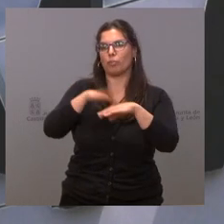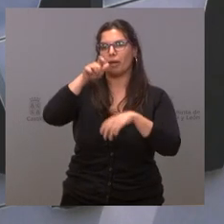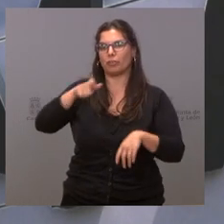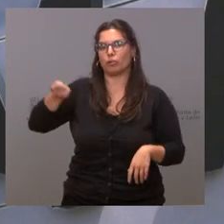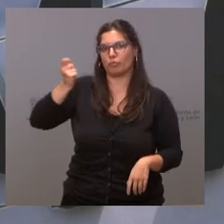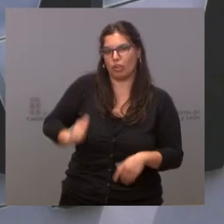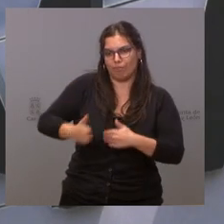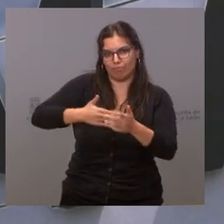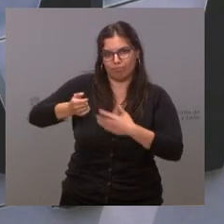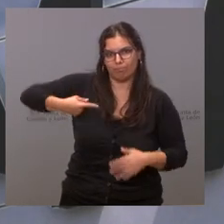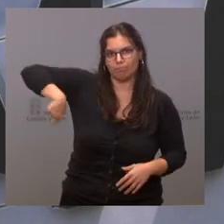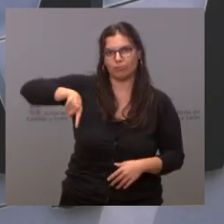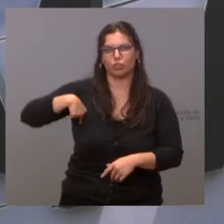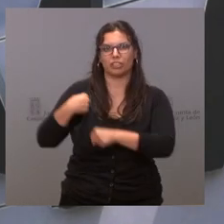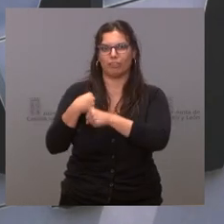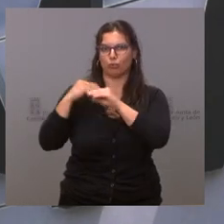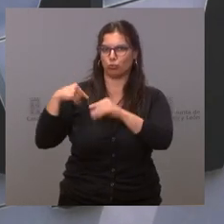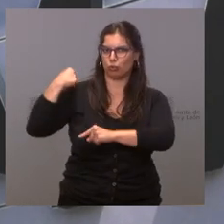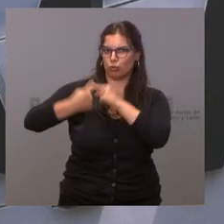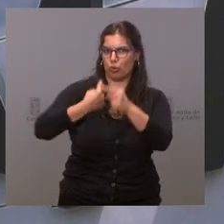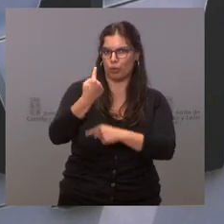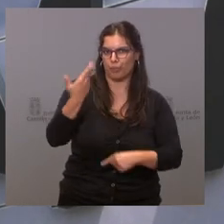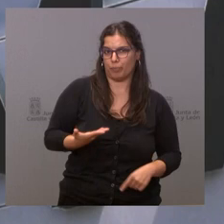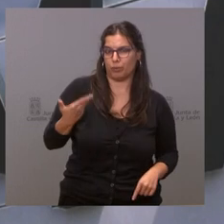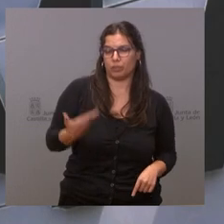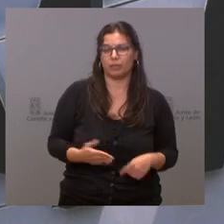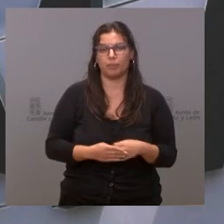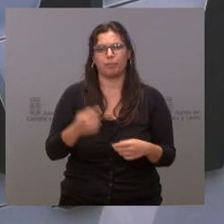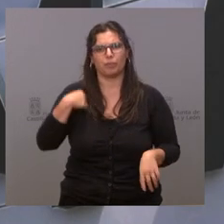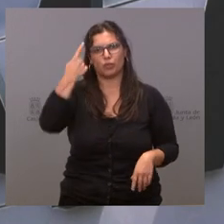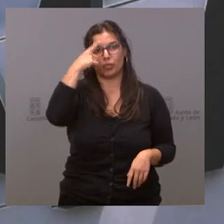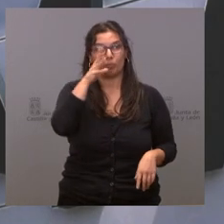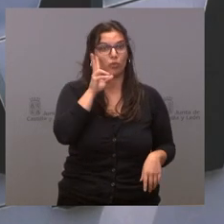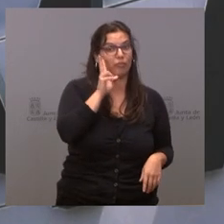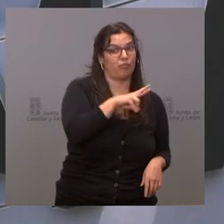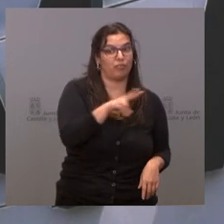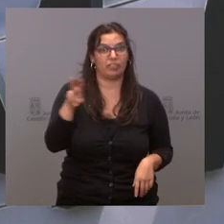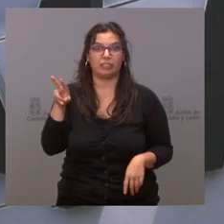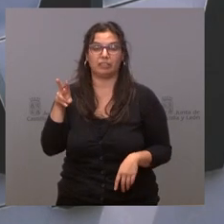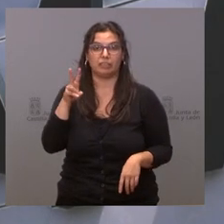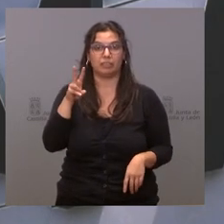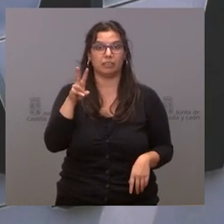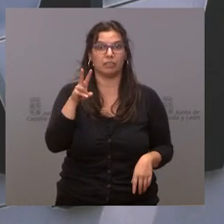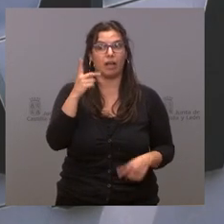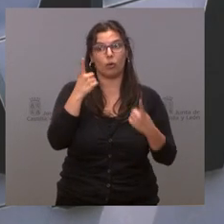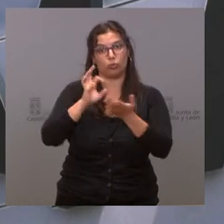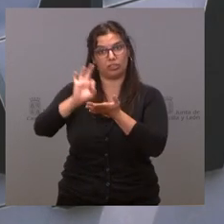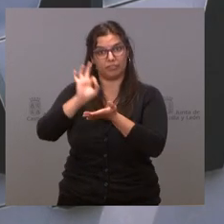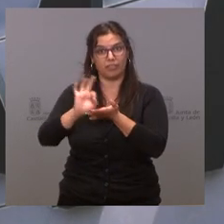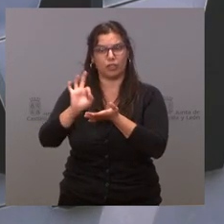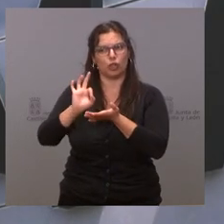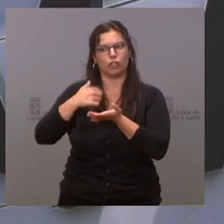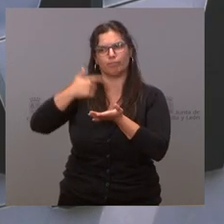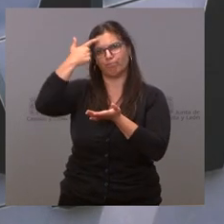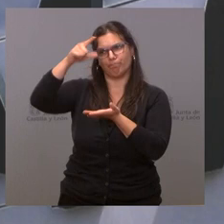son los profesionales sabemos y he tomado buena nota porque he tenido que verla algunos servicios ha